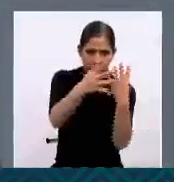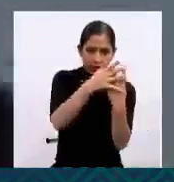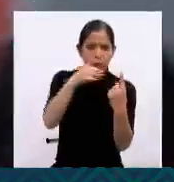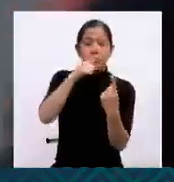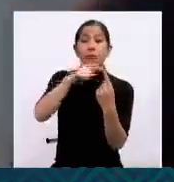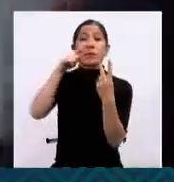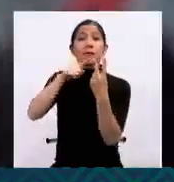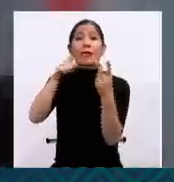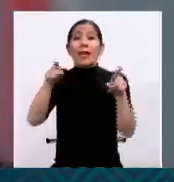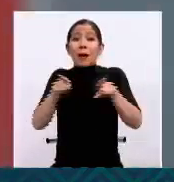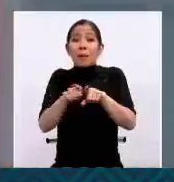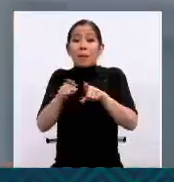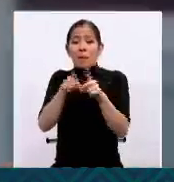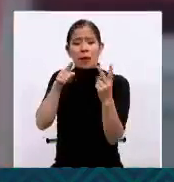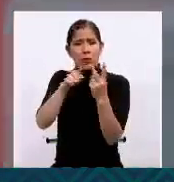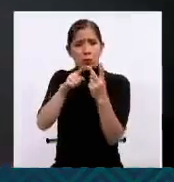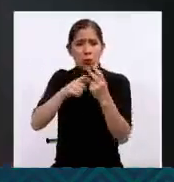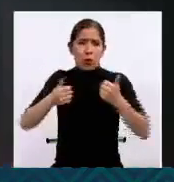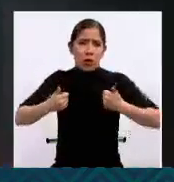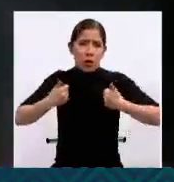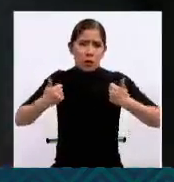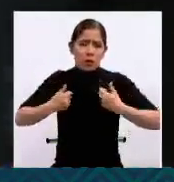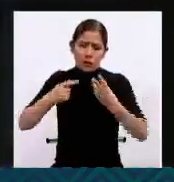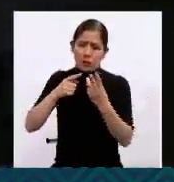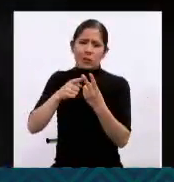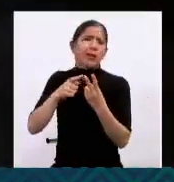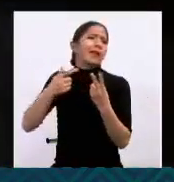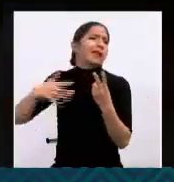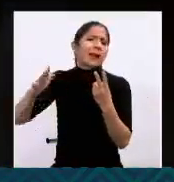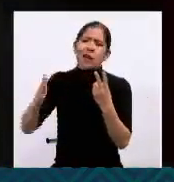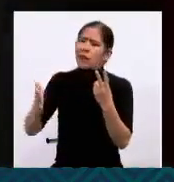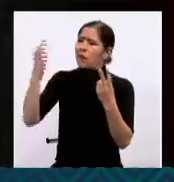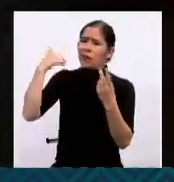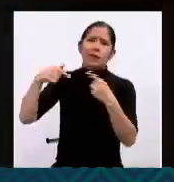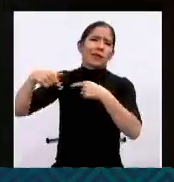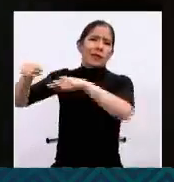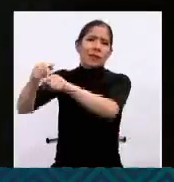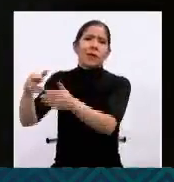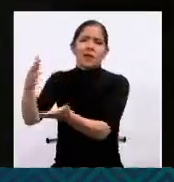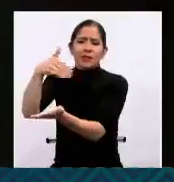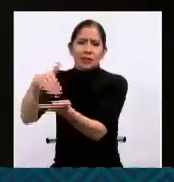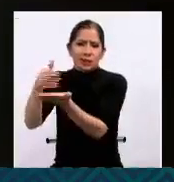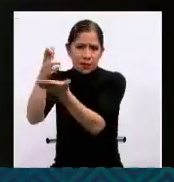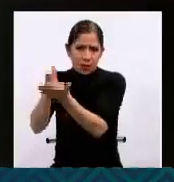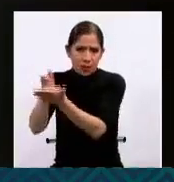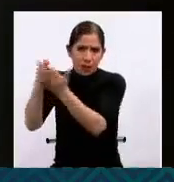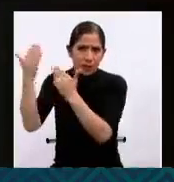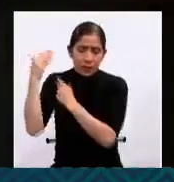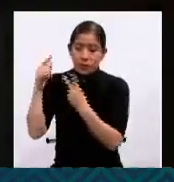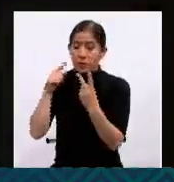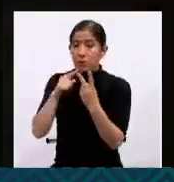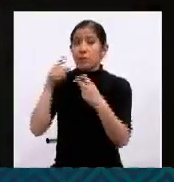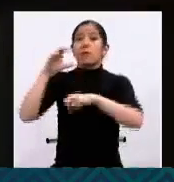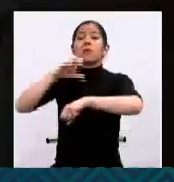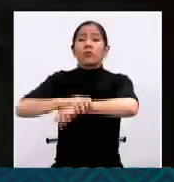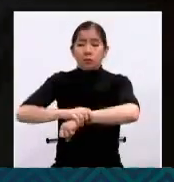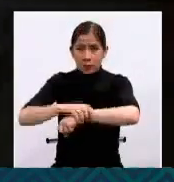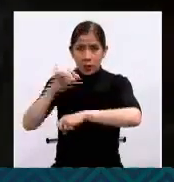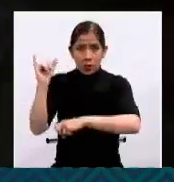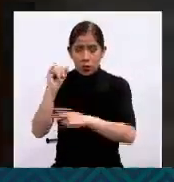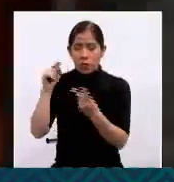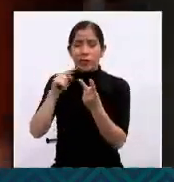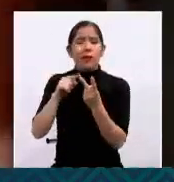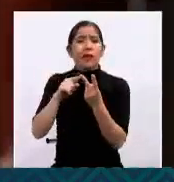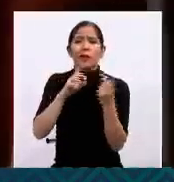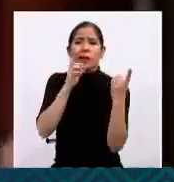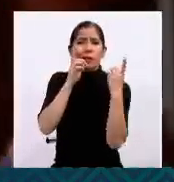detenido es su hermano, un adolescente que ya fue enviado a un centro de rehabilitación de Santa Cruz con detención preventiva tras